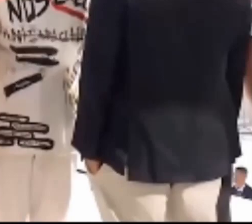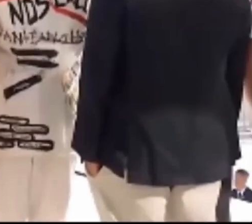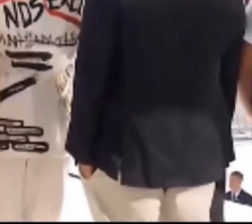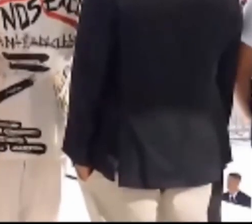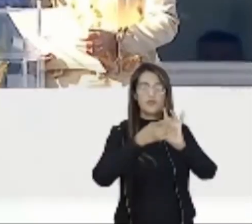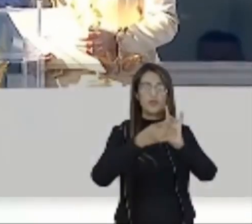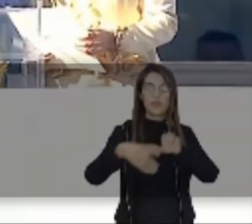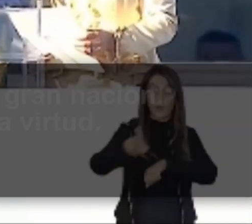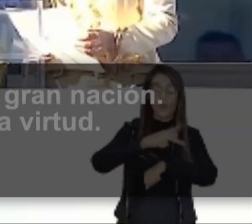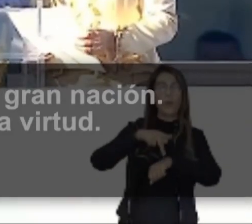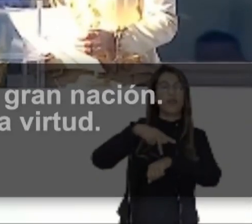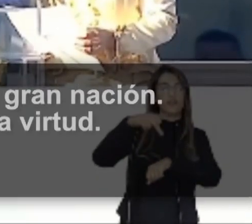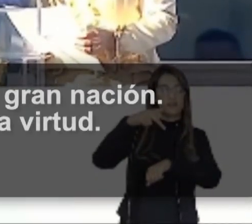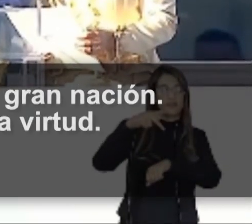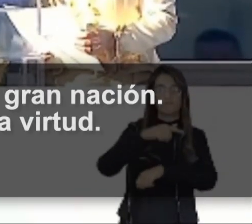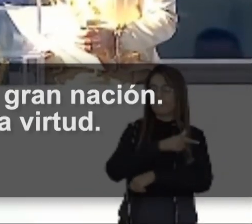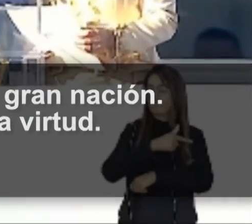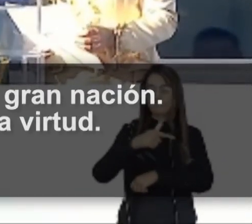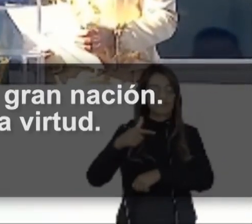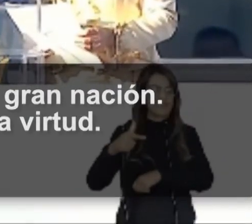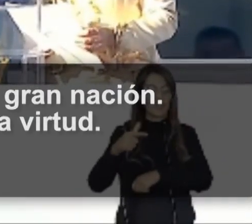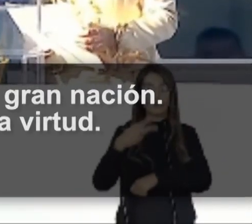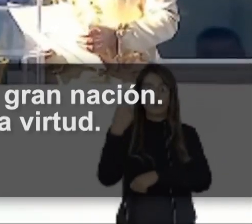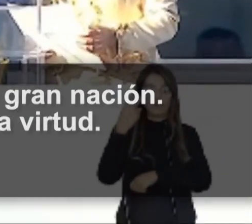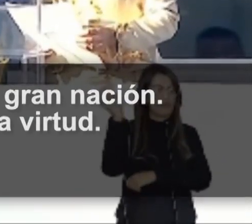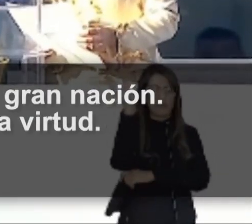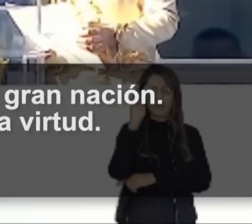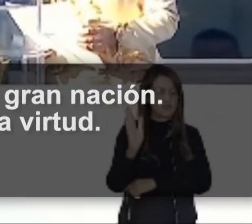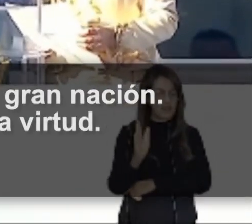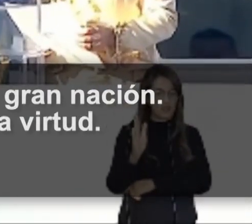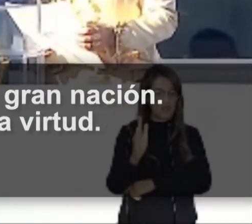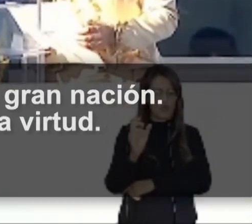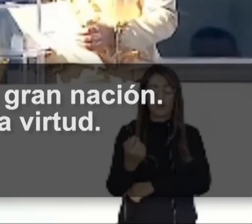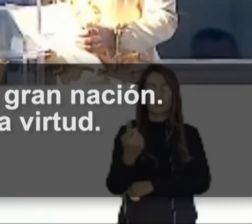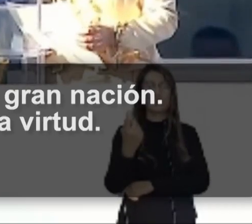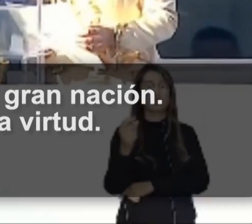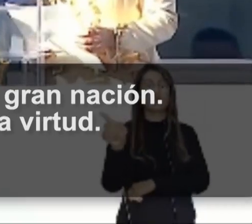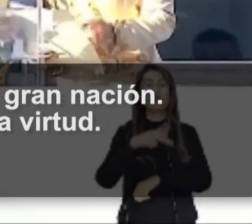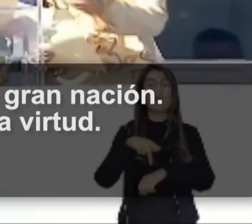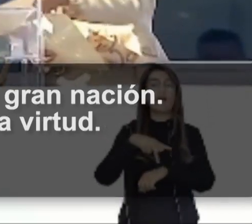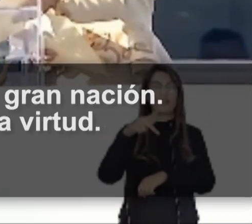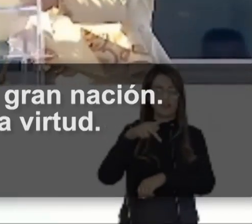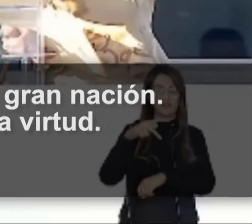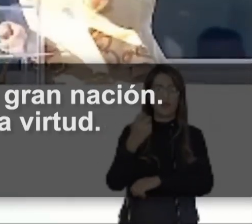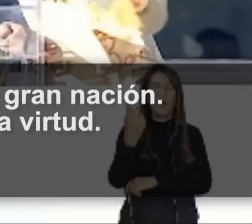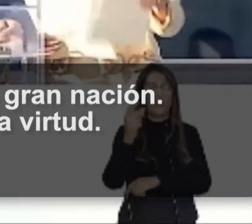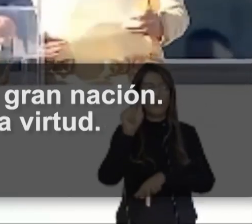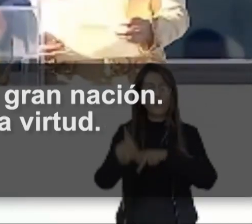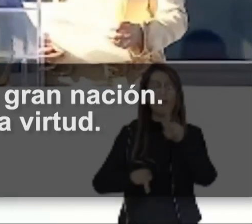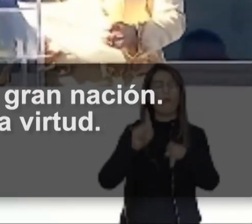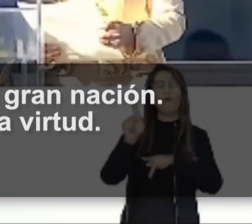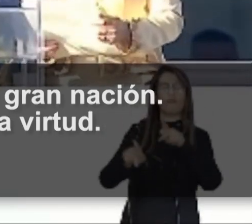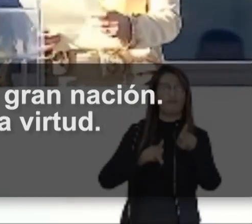No existen dos Brasil. Somos un único país, un único pueblo, una grande